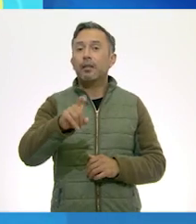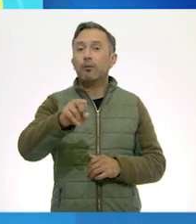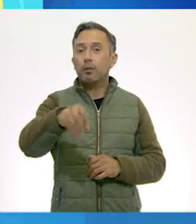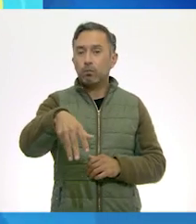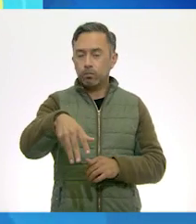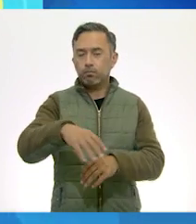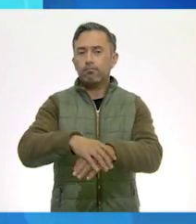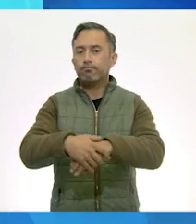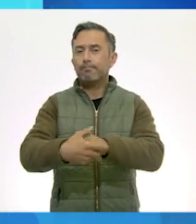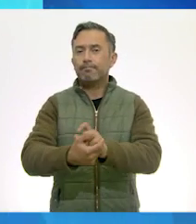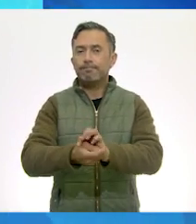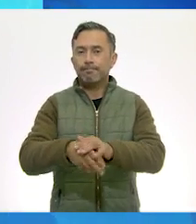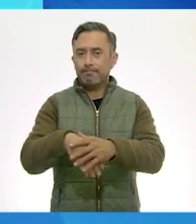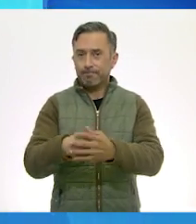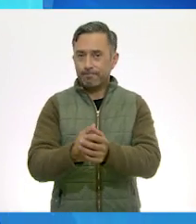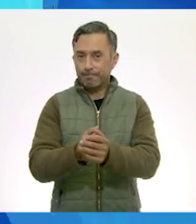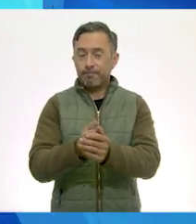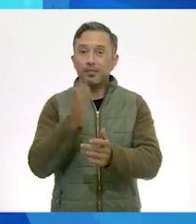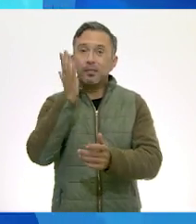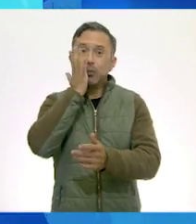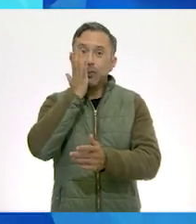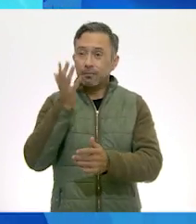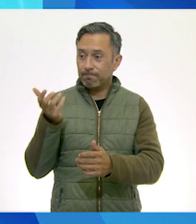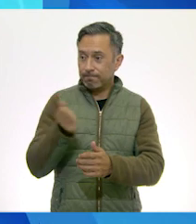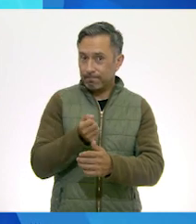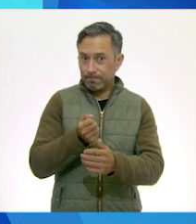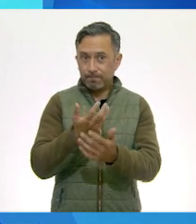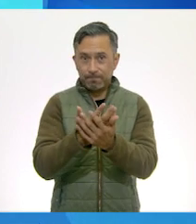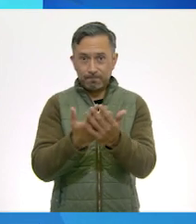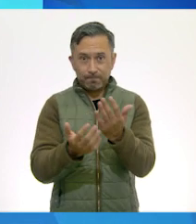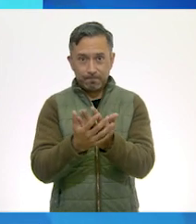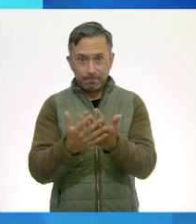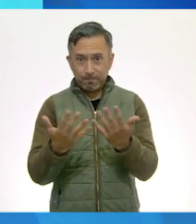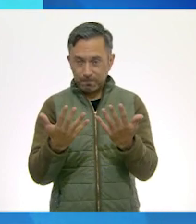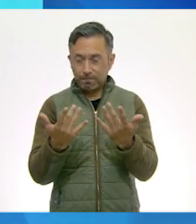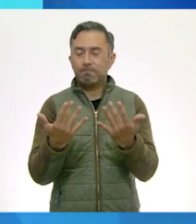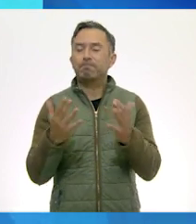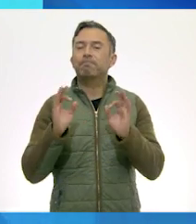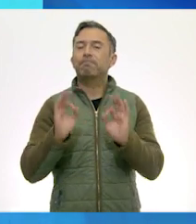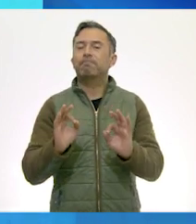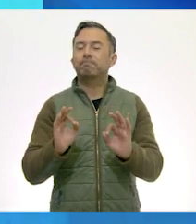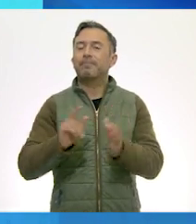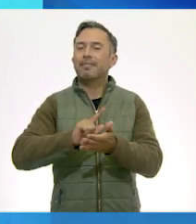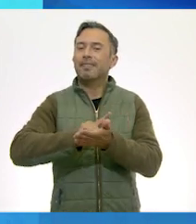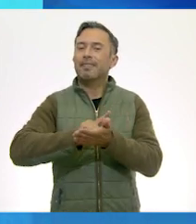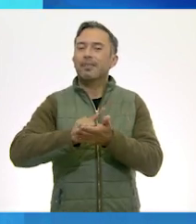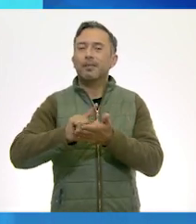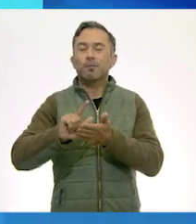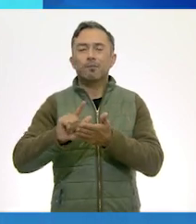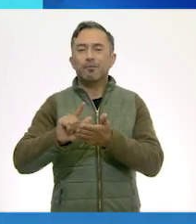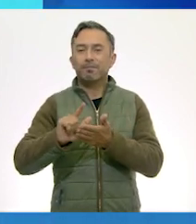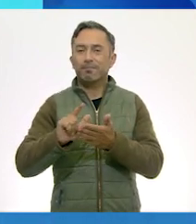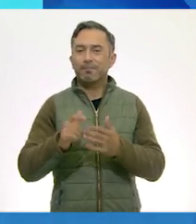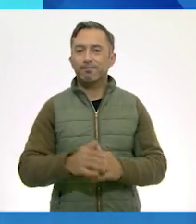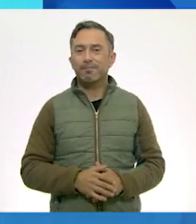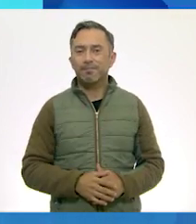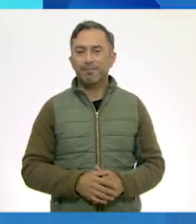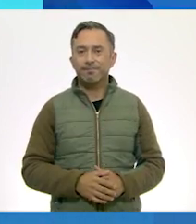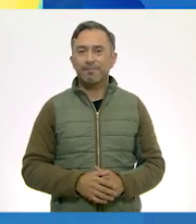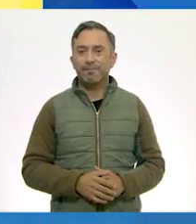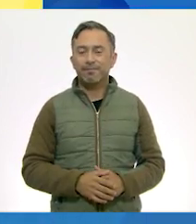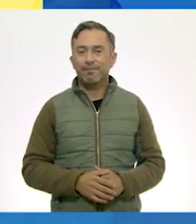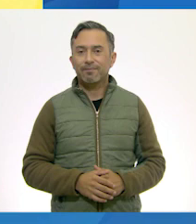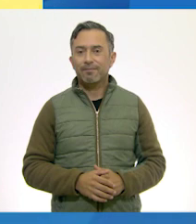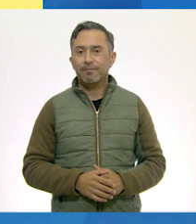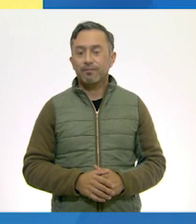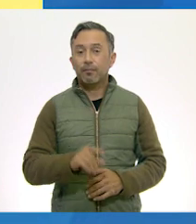agua. Sécalas con una toalla. ¡Y listo! ¡Tus manos están limpias!